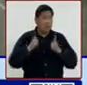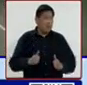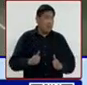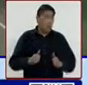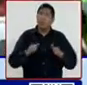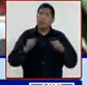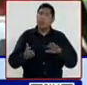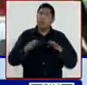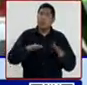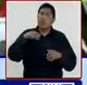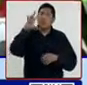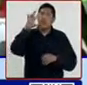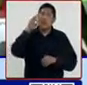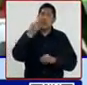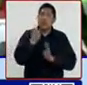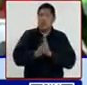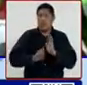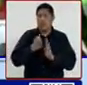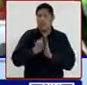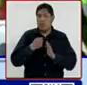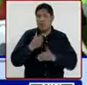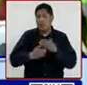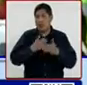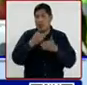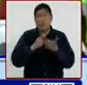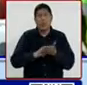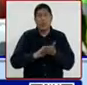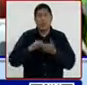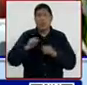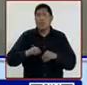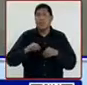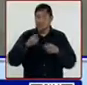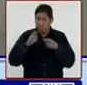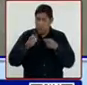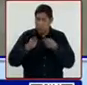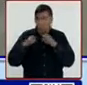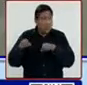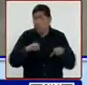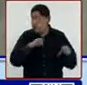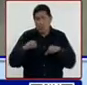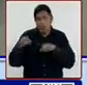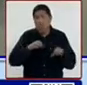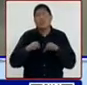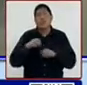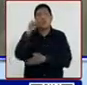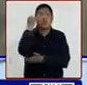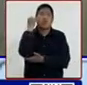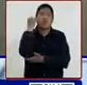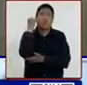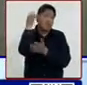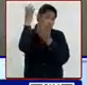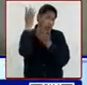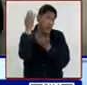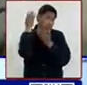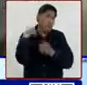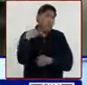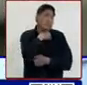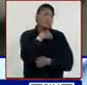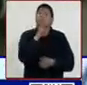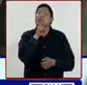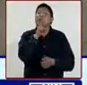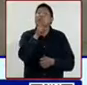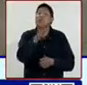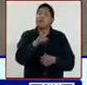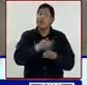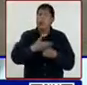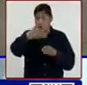son exactamente 7 horas del desarrollo de esta audiencia de medidas cautelares que se está desarrollando en Sucre. Esperemos con seguridad